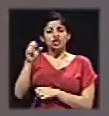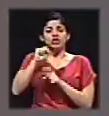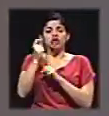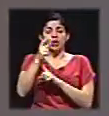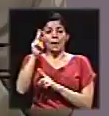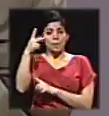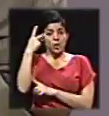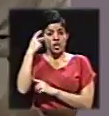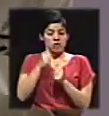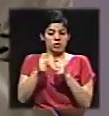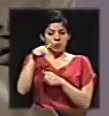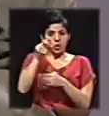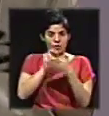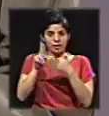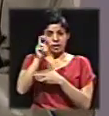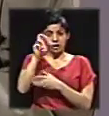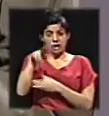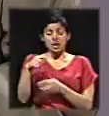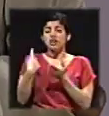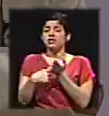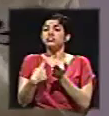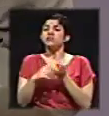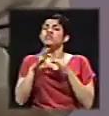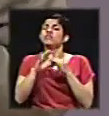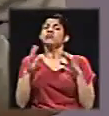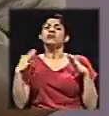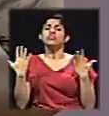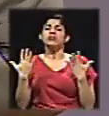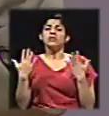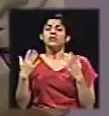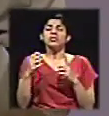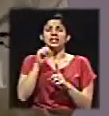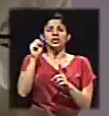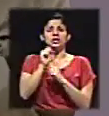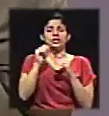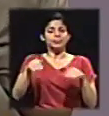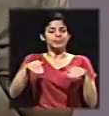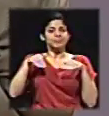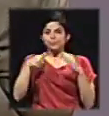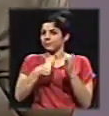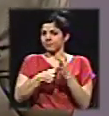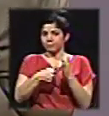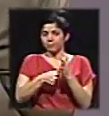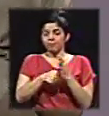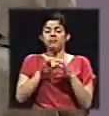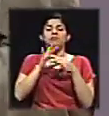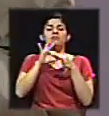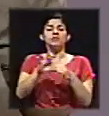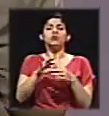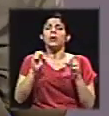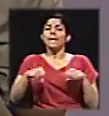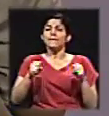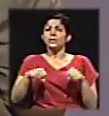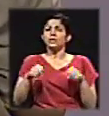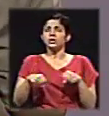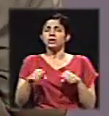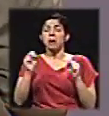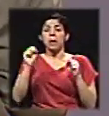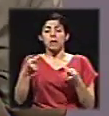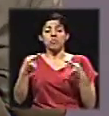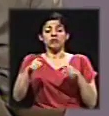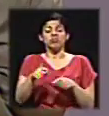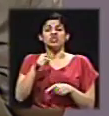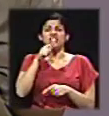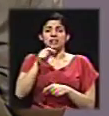catedrático de la Universidad de Costa Rica, y hablamos acerca de el efecto del abstencionismo sobre las posibilidades que pueda tener